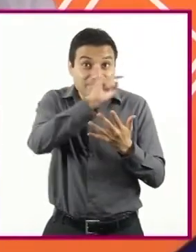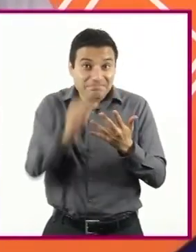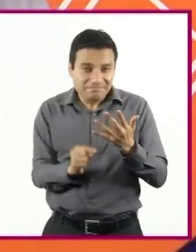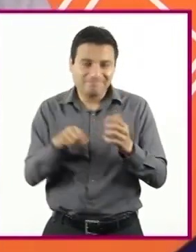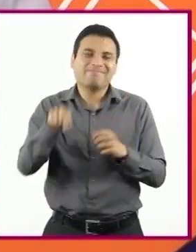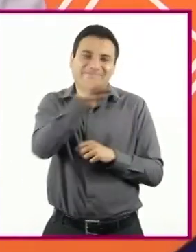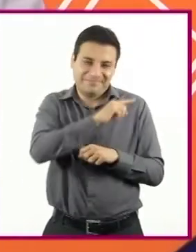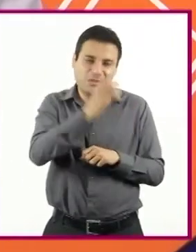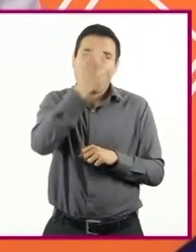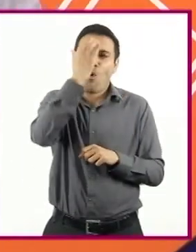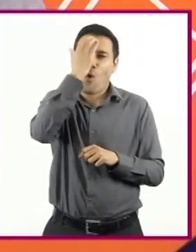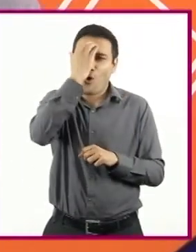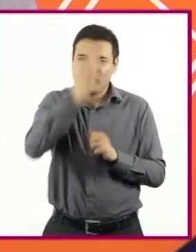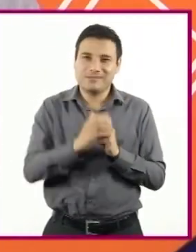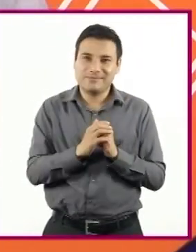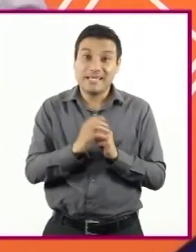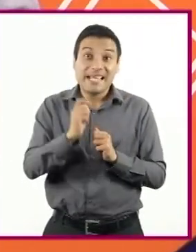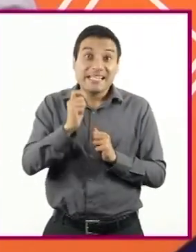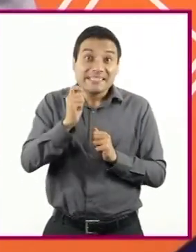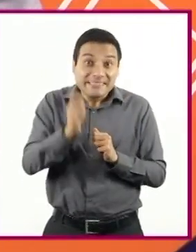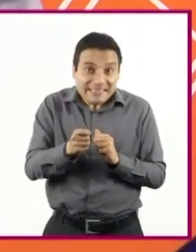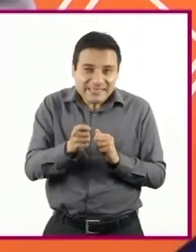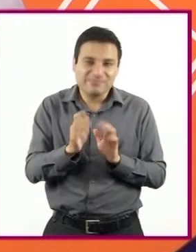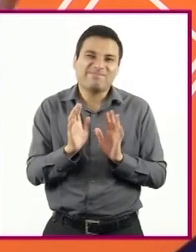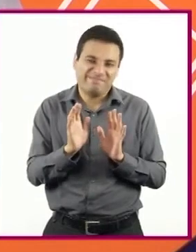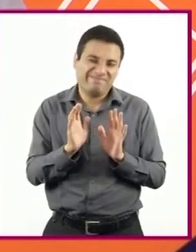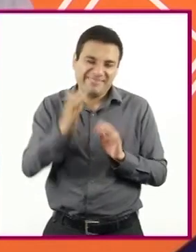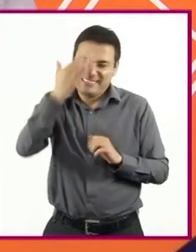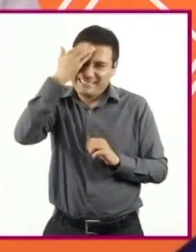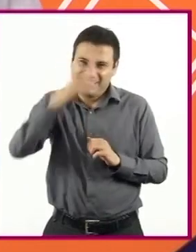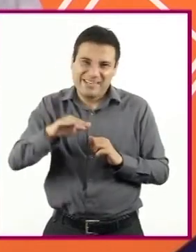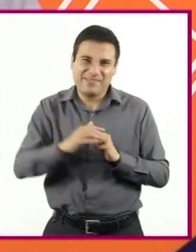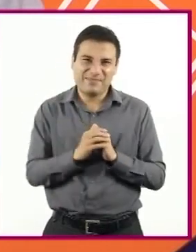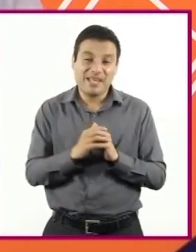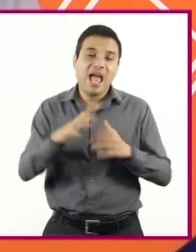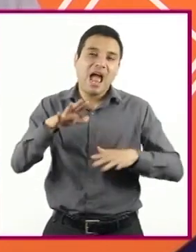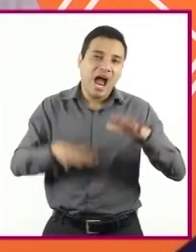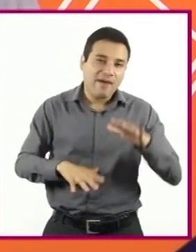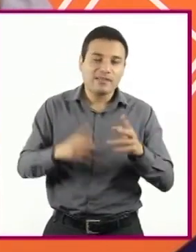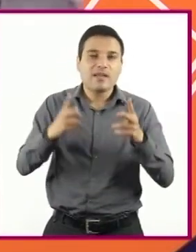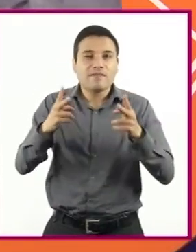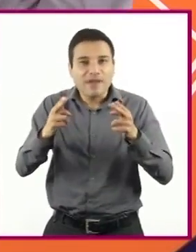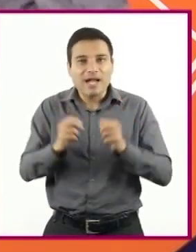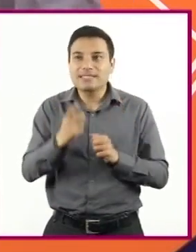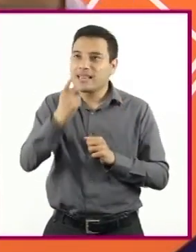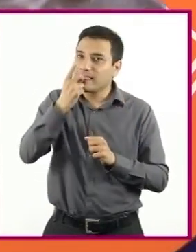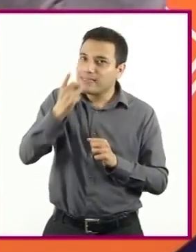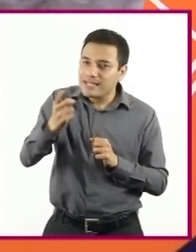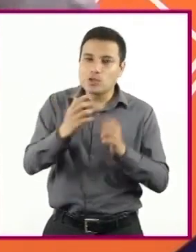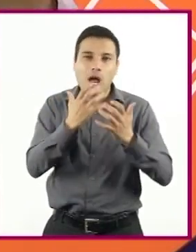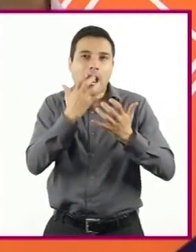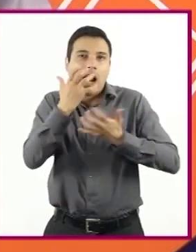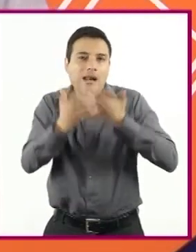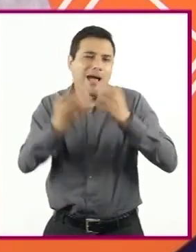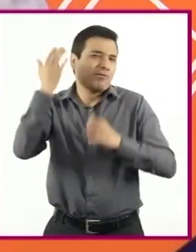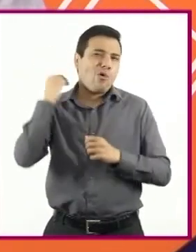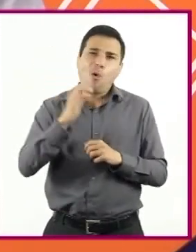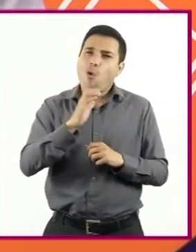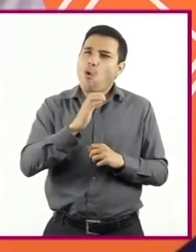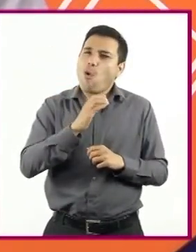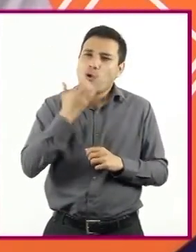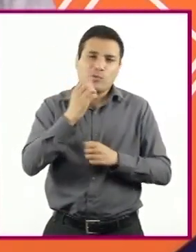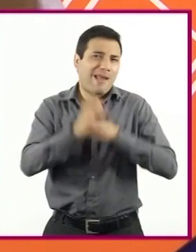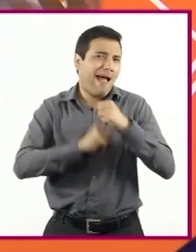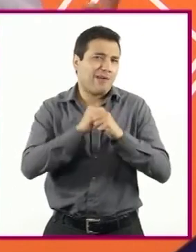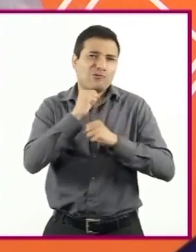una interpretación muy semejante. Algunos refranes, dichos o pregones tienen mucho tiempo, pues vienen de generación en generación y